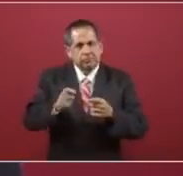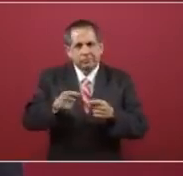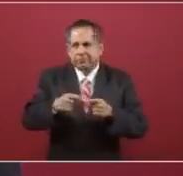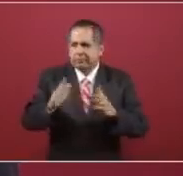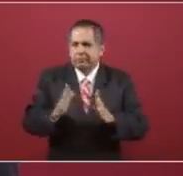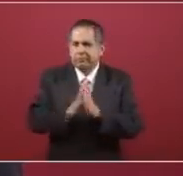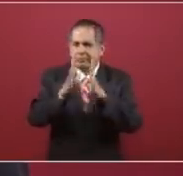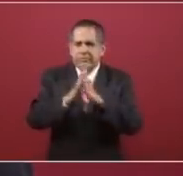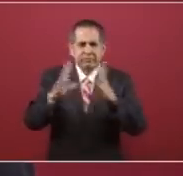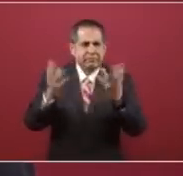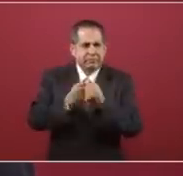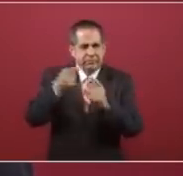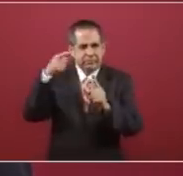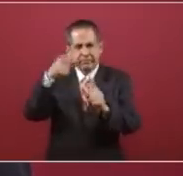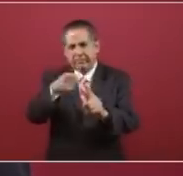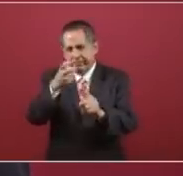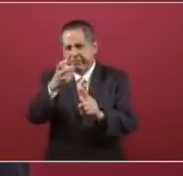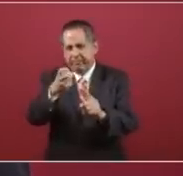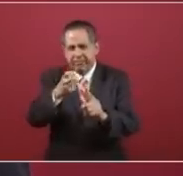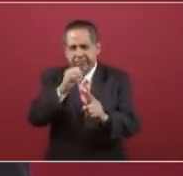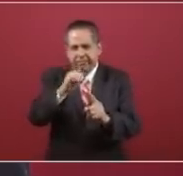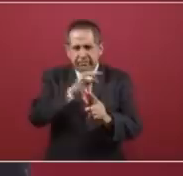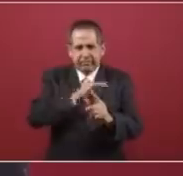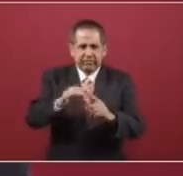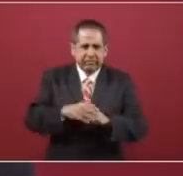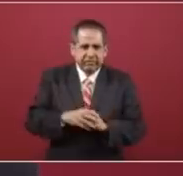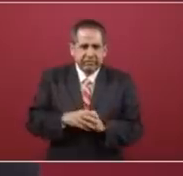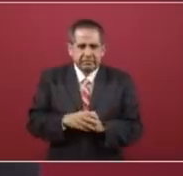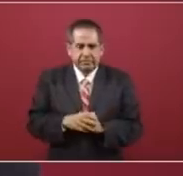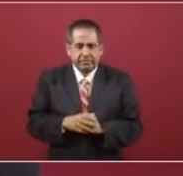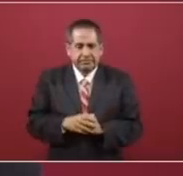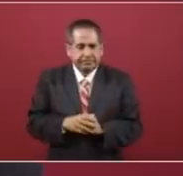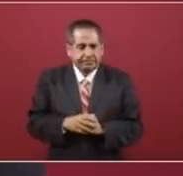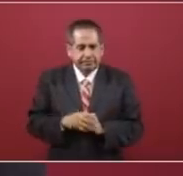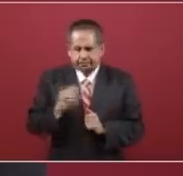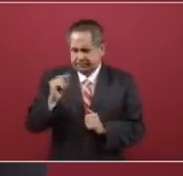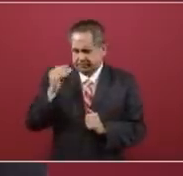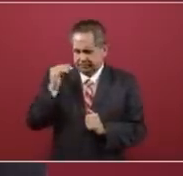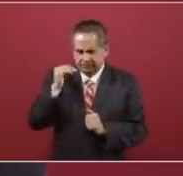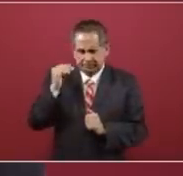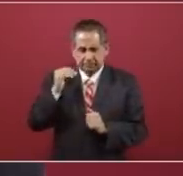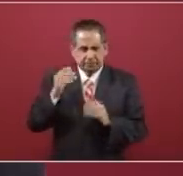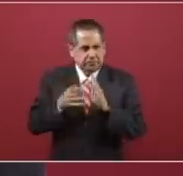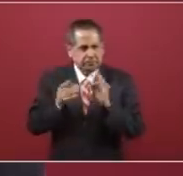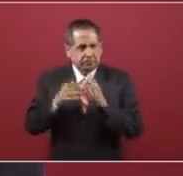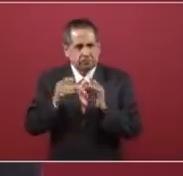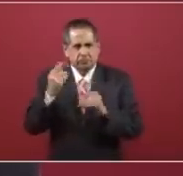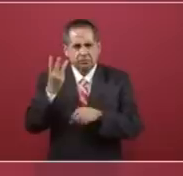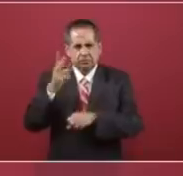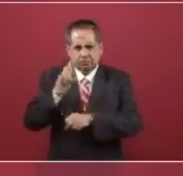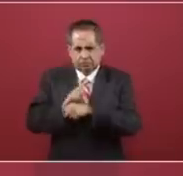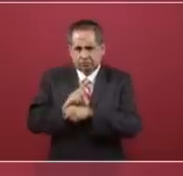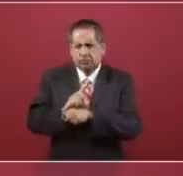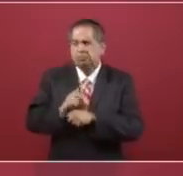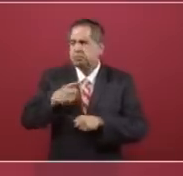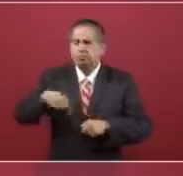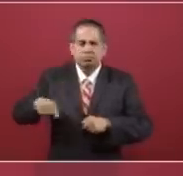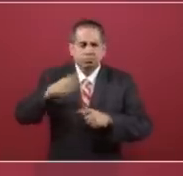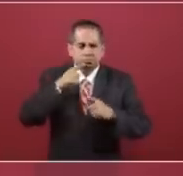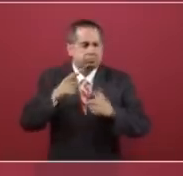participar en ese sentido. En la ul, los últimos días, en los últimos 10 días,